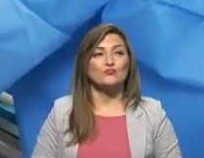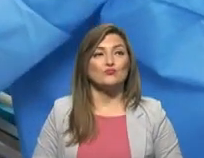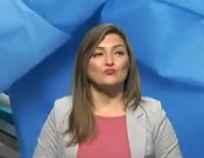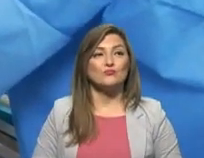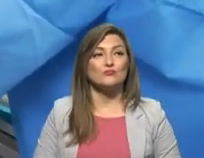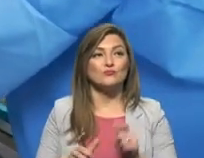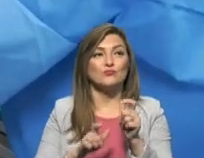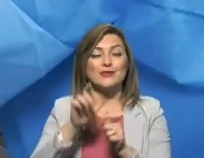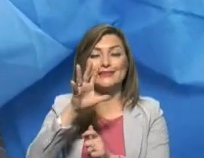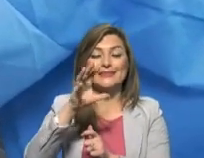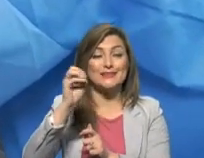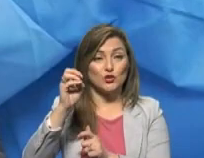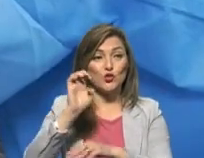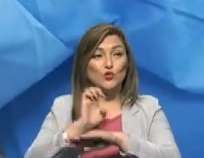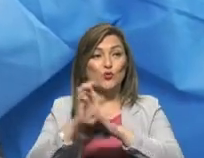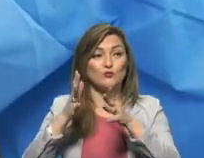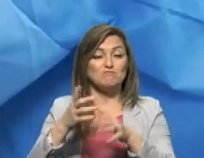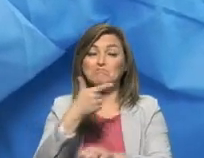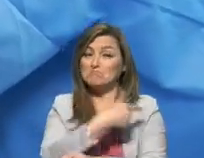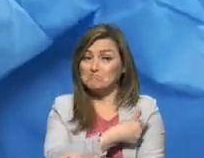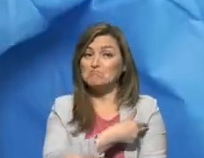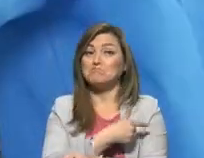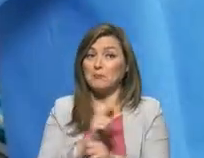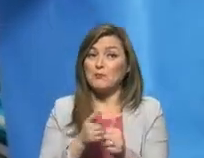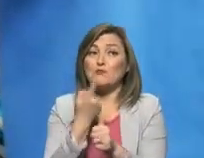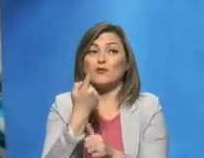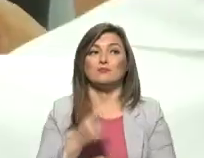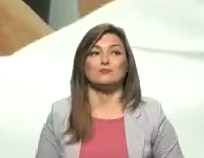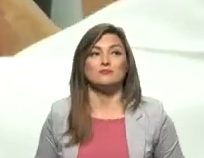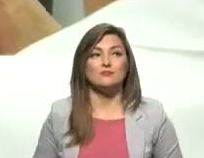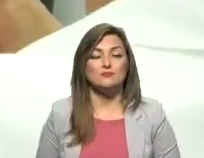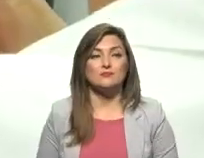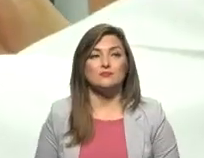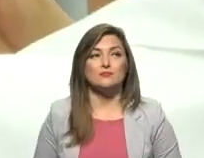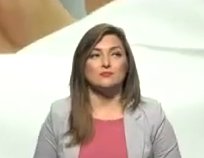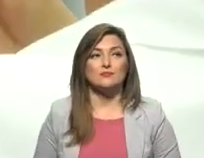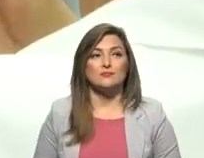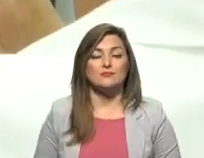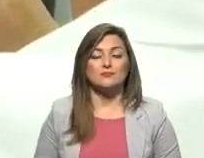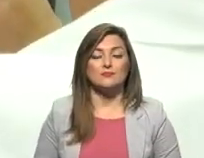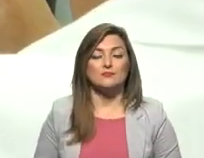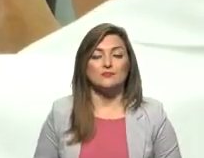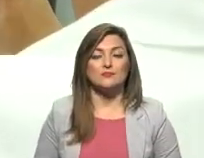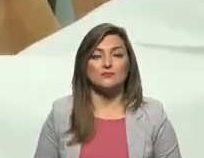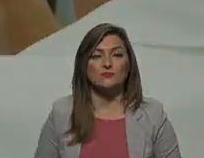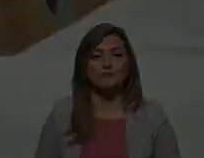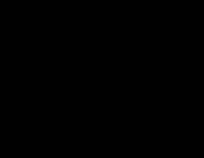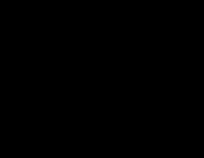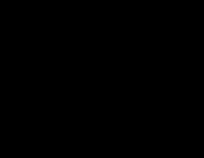ya 500 ecuatorianos los que han recibido la primera inoculación. En Quito, Belén Merizalde, 24 horas.